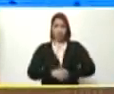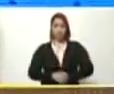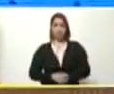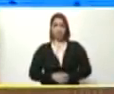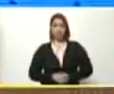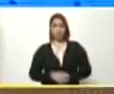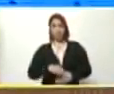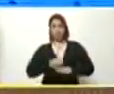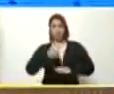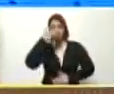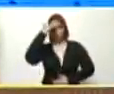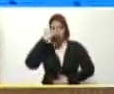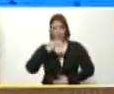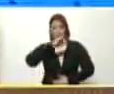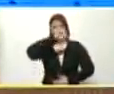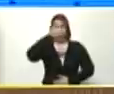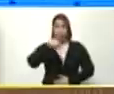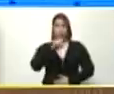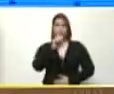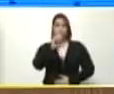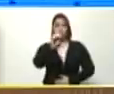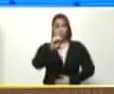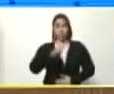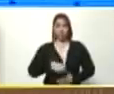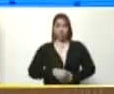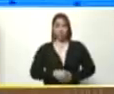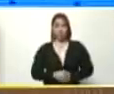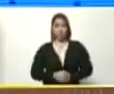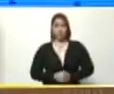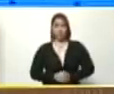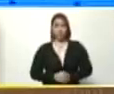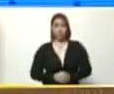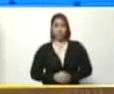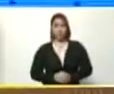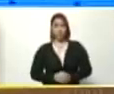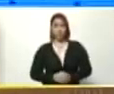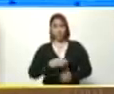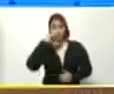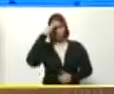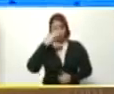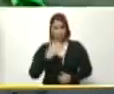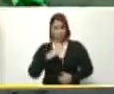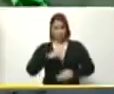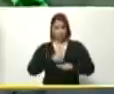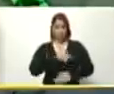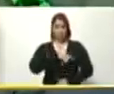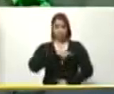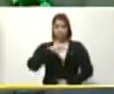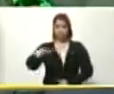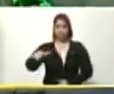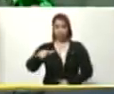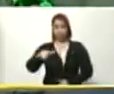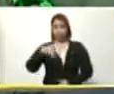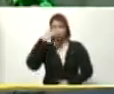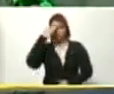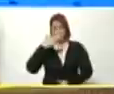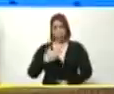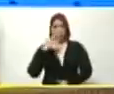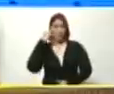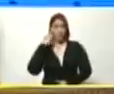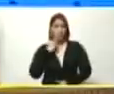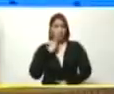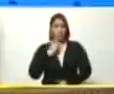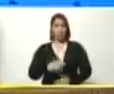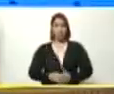Mayor general José Rafael Silva Aponte, comandante general de la Aviación Militar Bolivariana, presente.